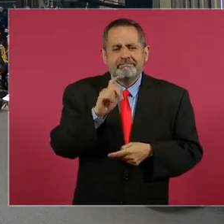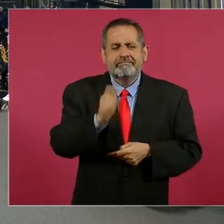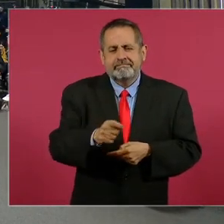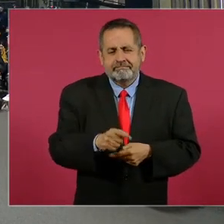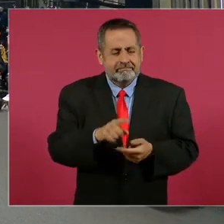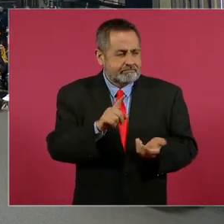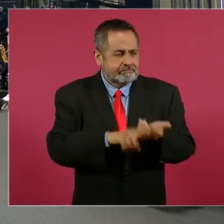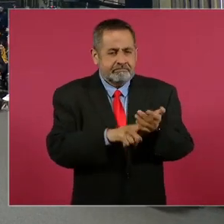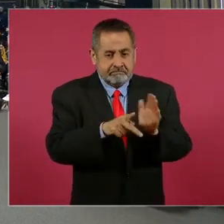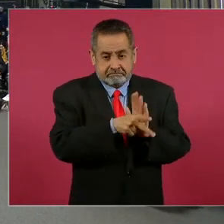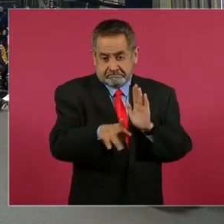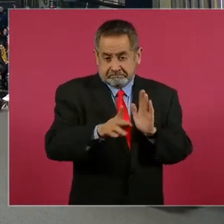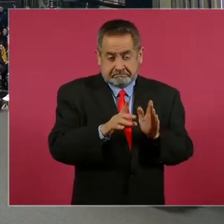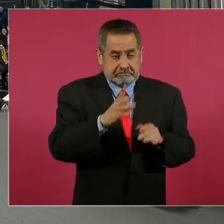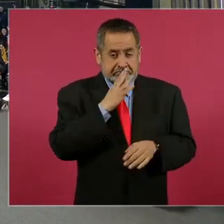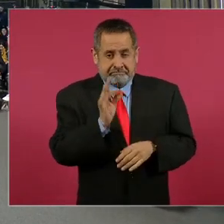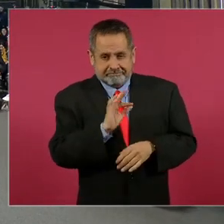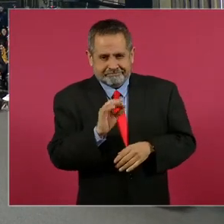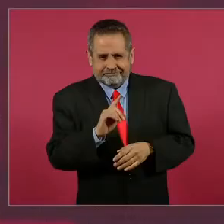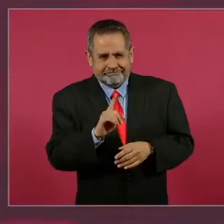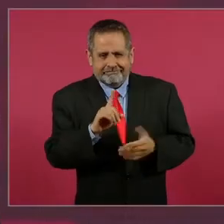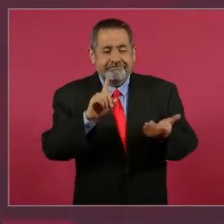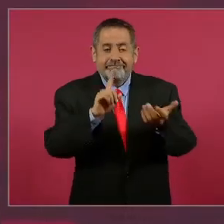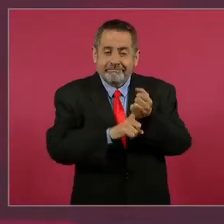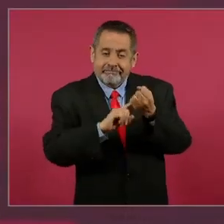¿Es un periódico nada más? No,